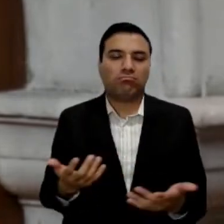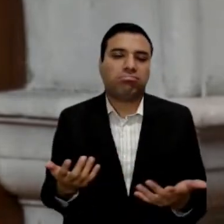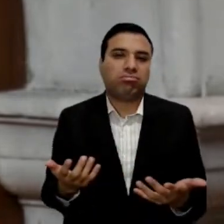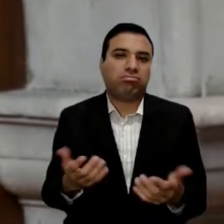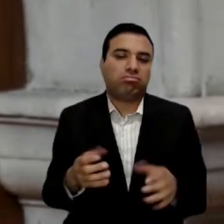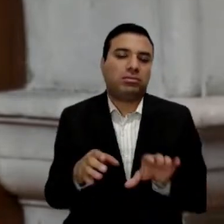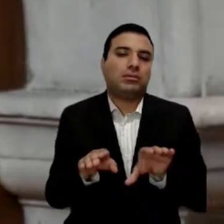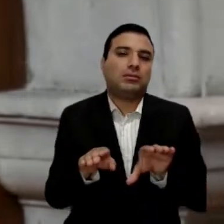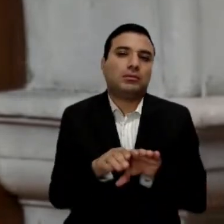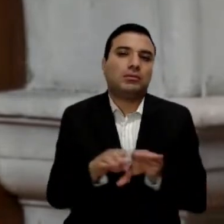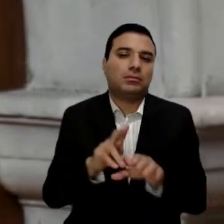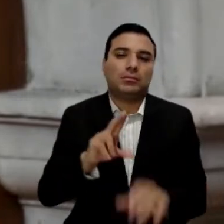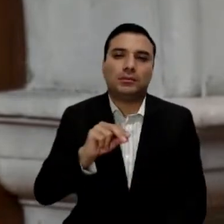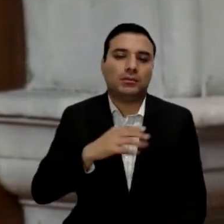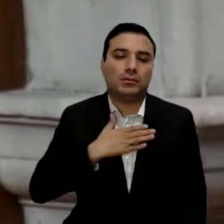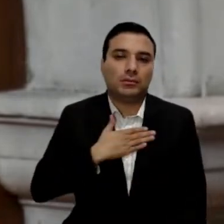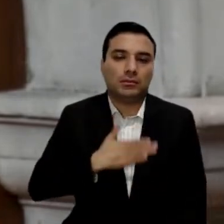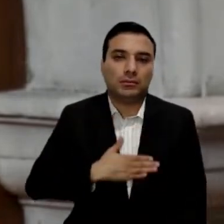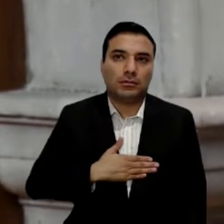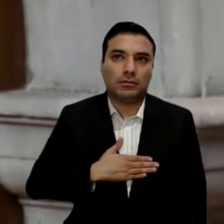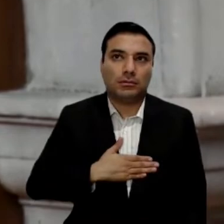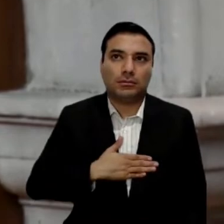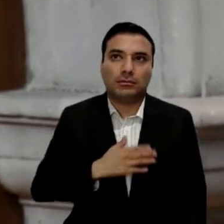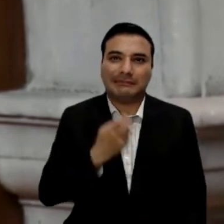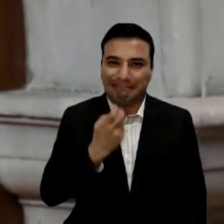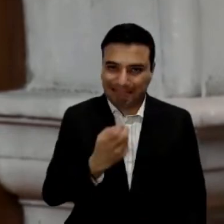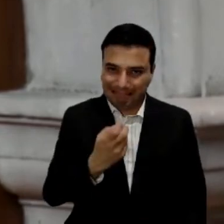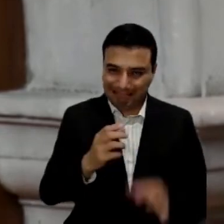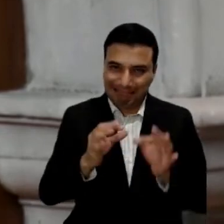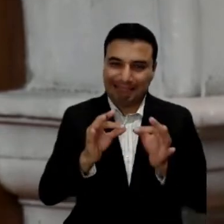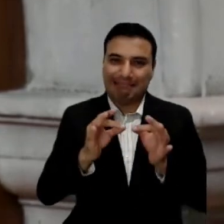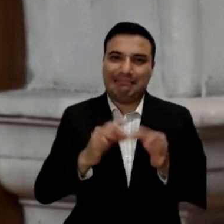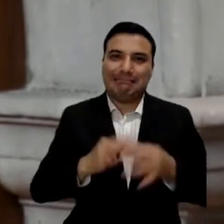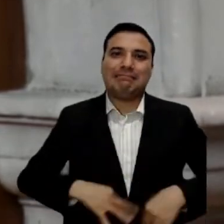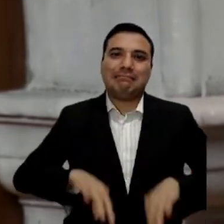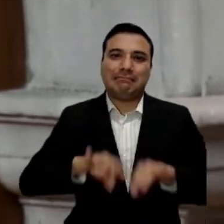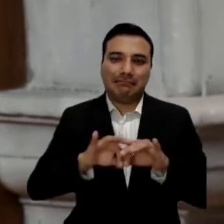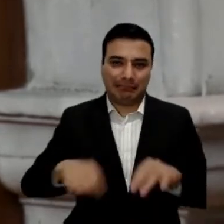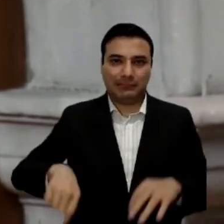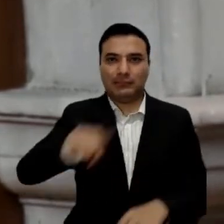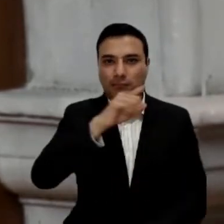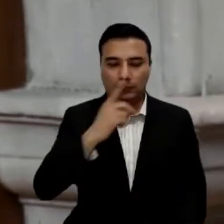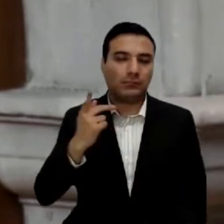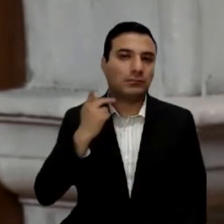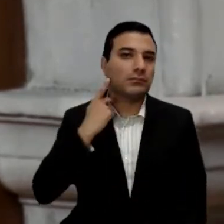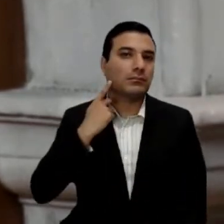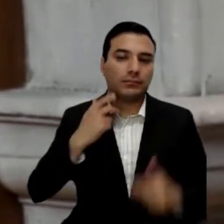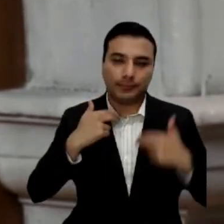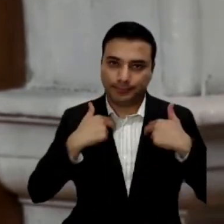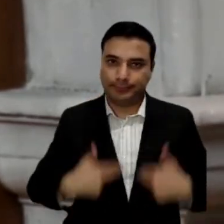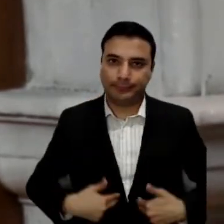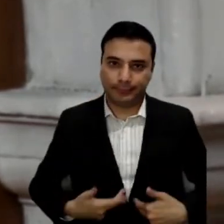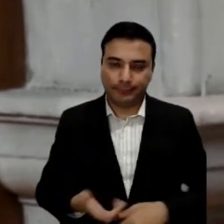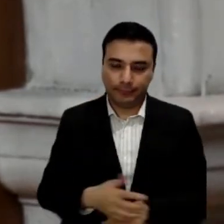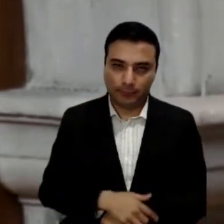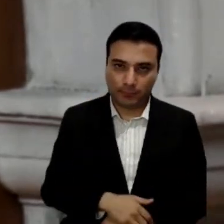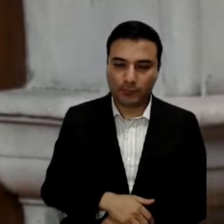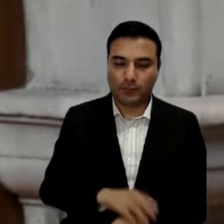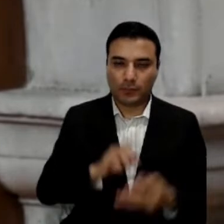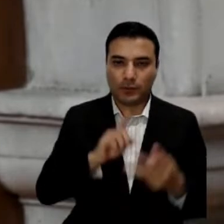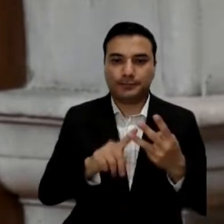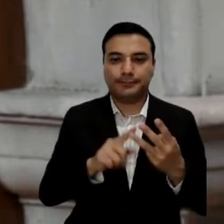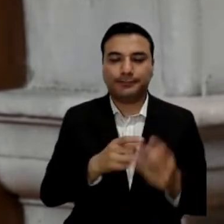desigualdad. Y esta parte es fundamental del humanismo político. Tercero, la salud, un